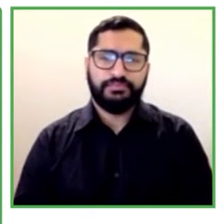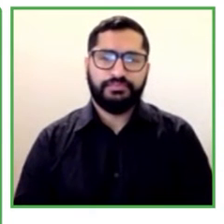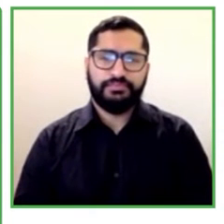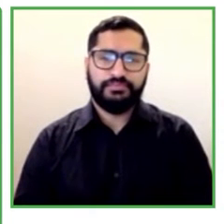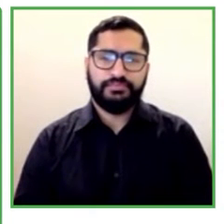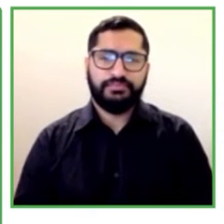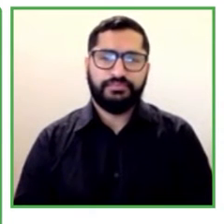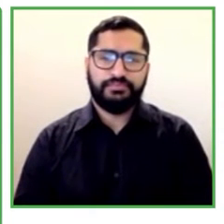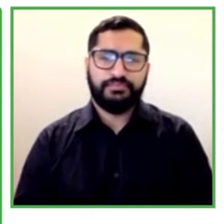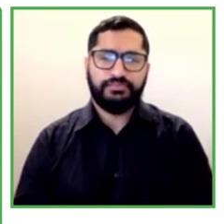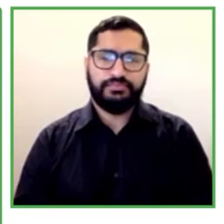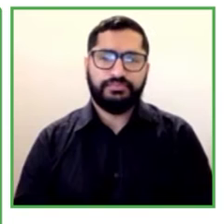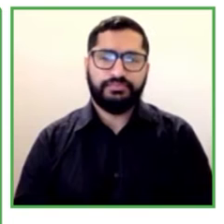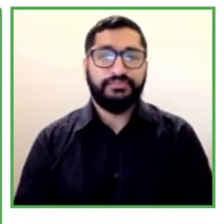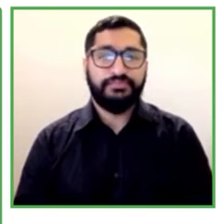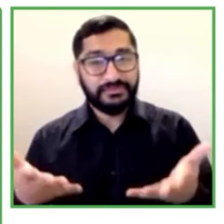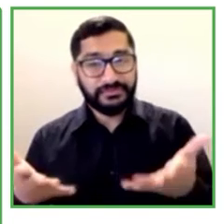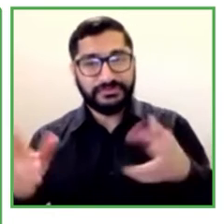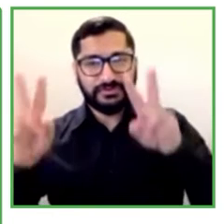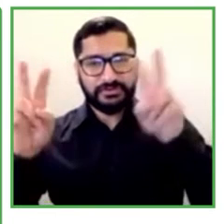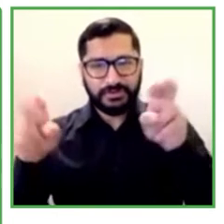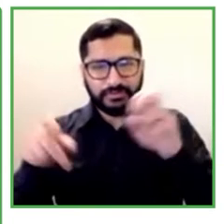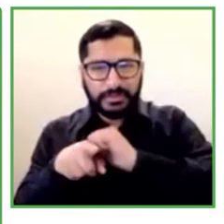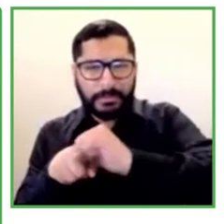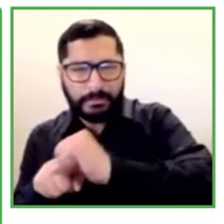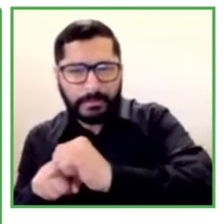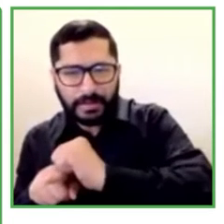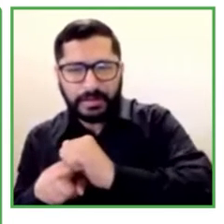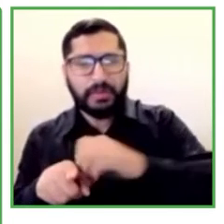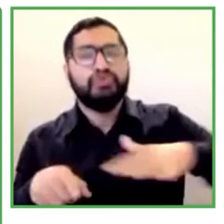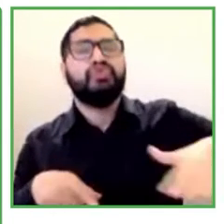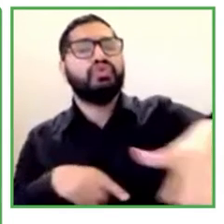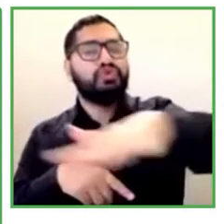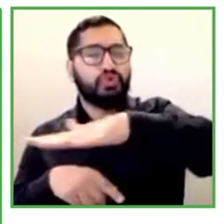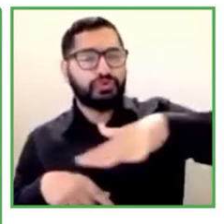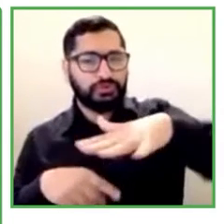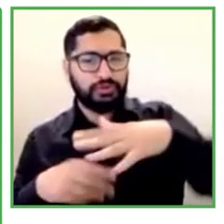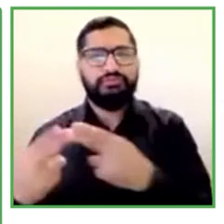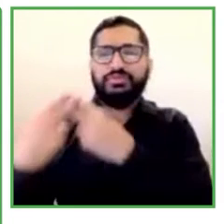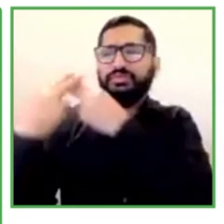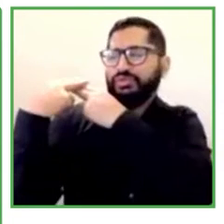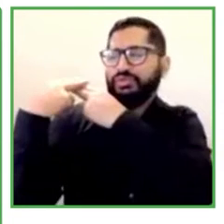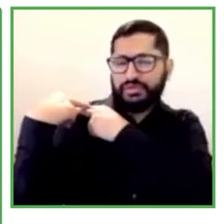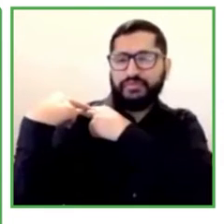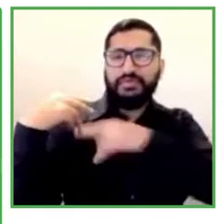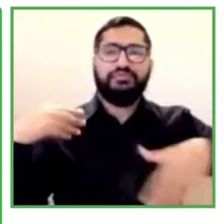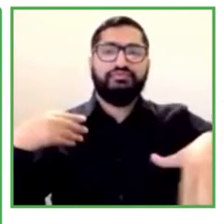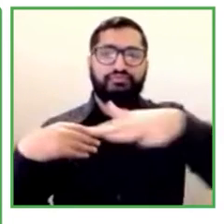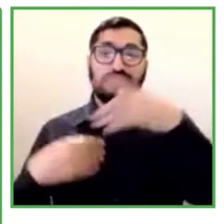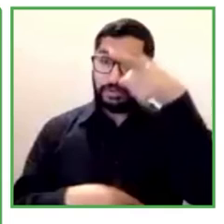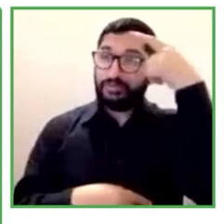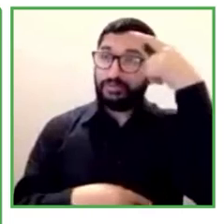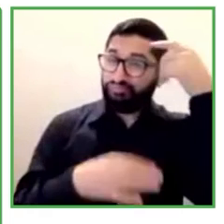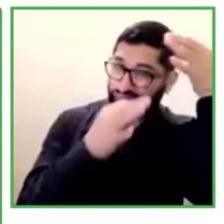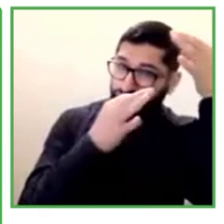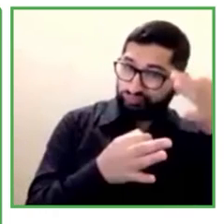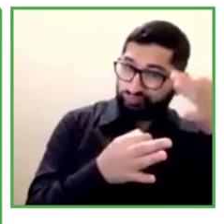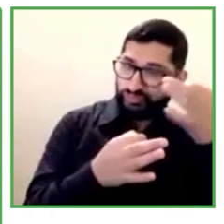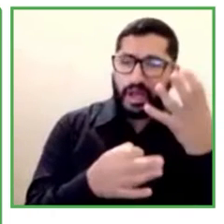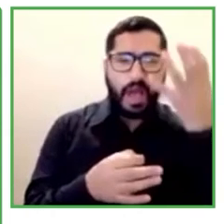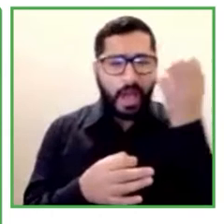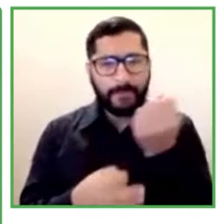de responsabilidad social. Creo que hay beneficios para ambas partes y también tenemos que dejar de lado el estigma,